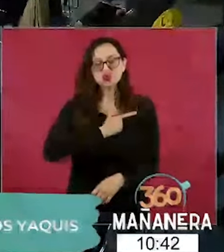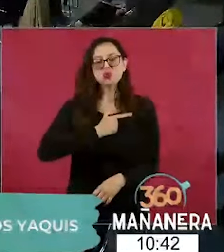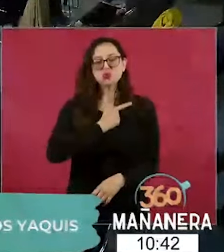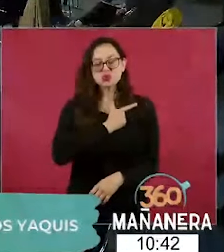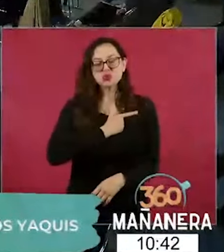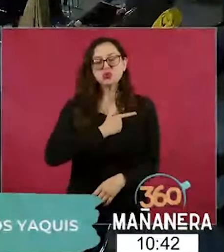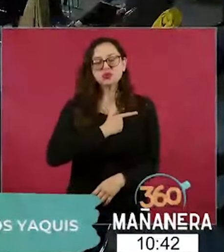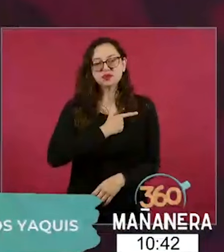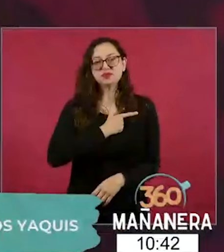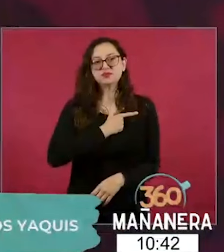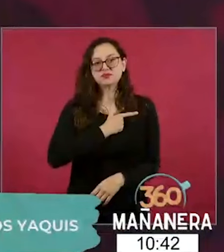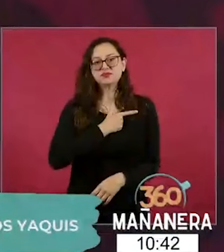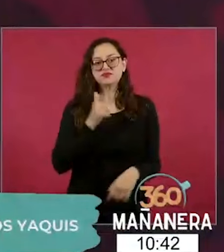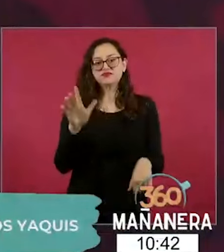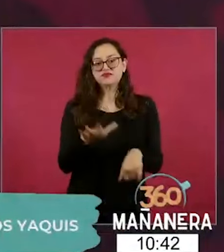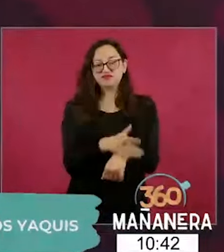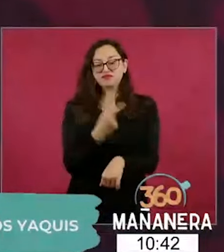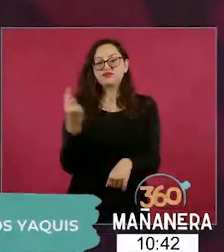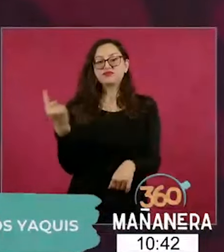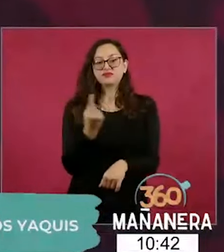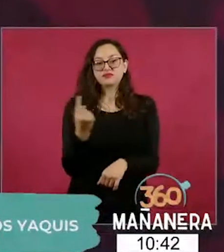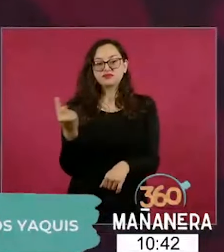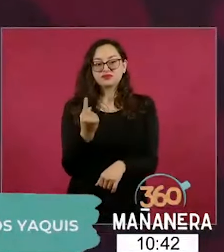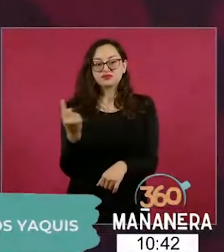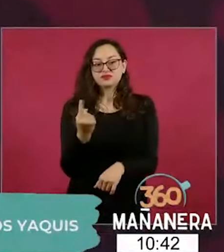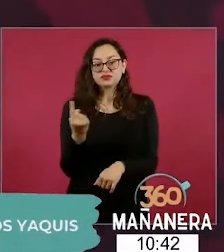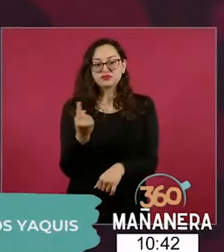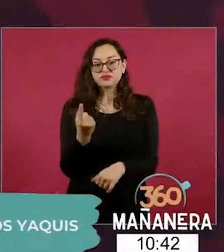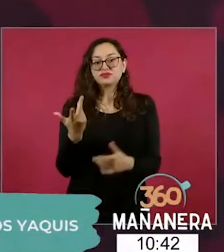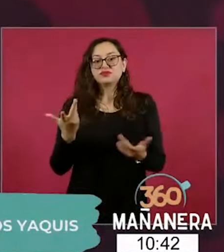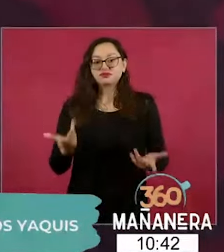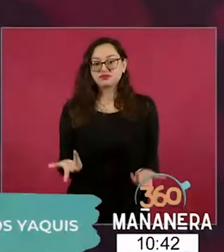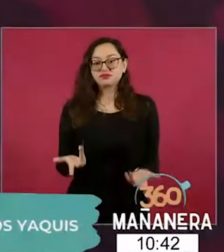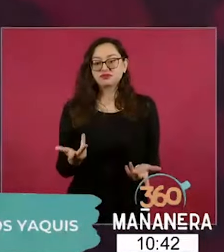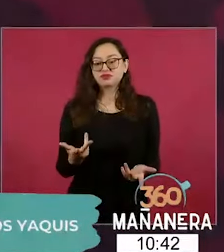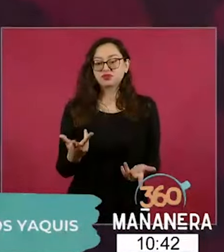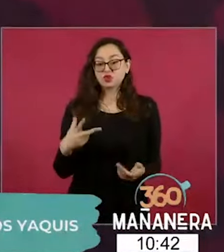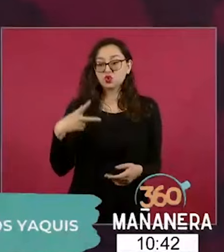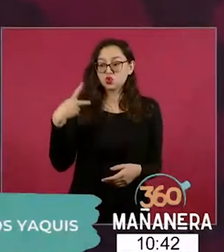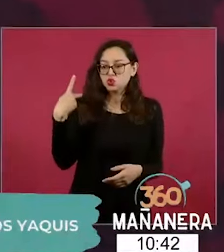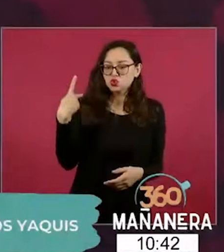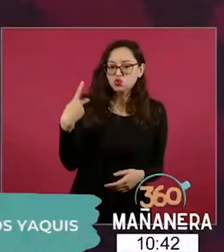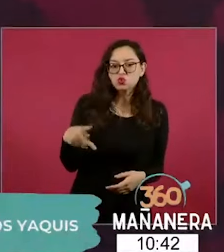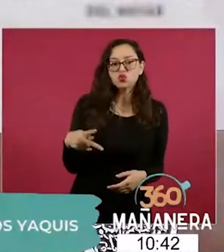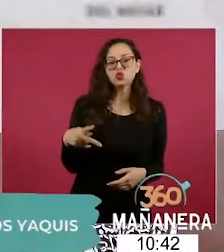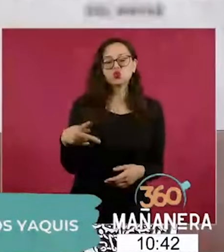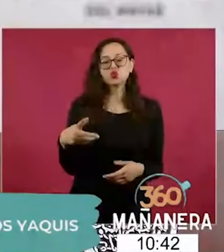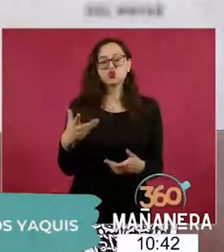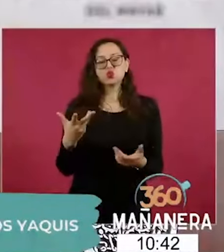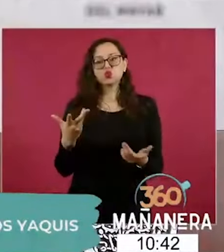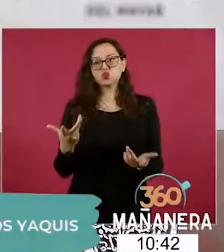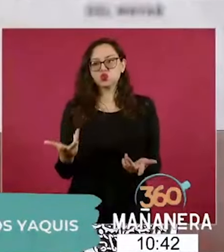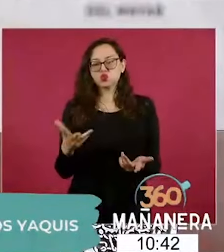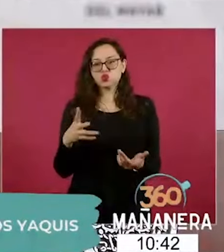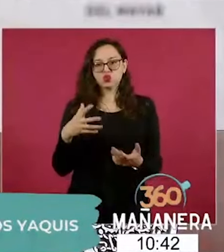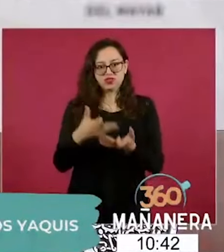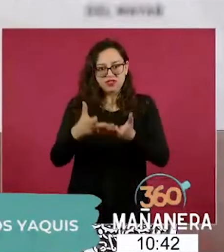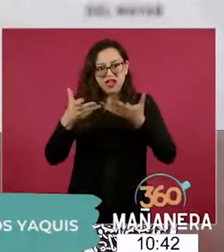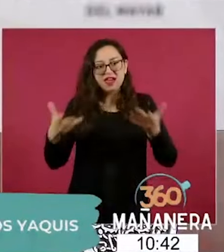eh porque les estamos restituyendo como 50,000